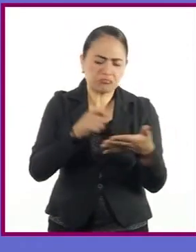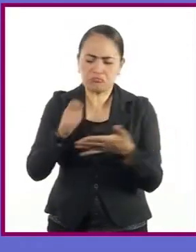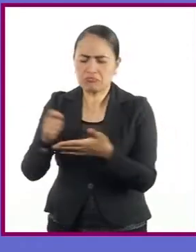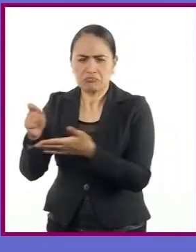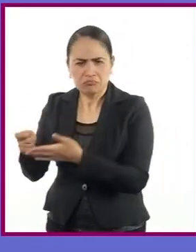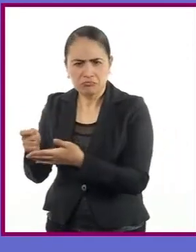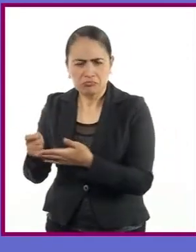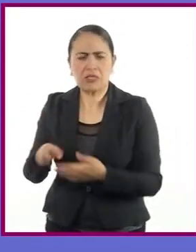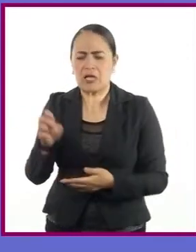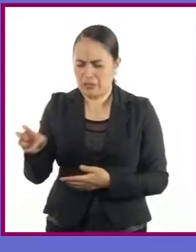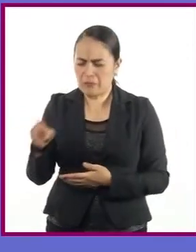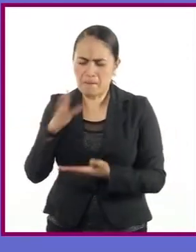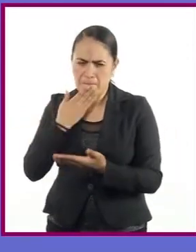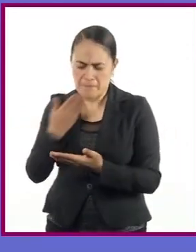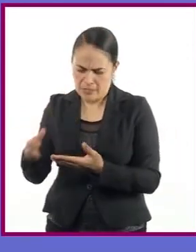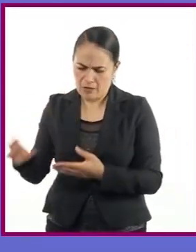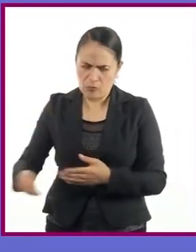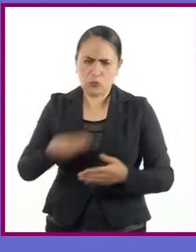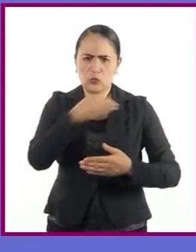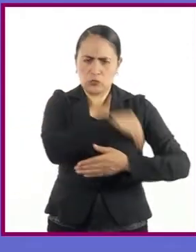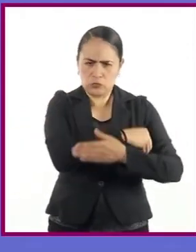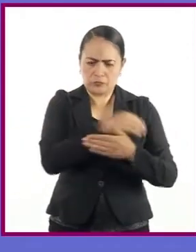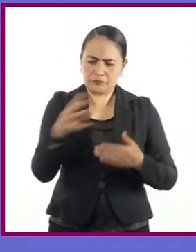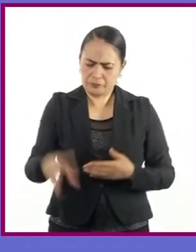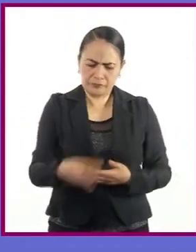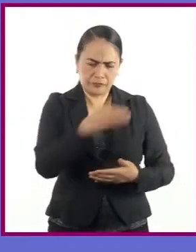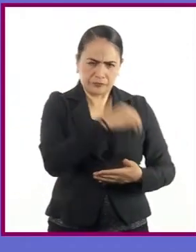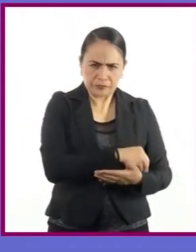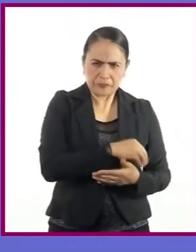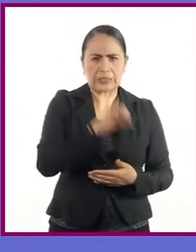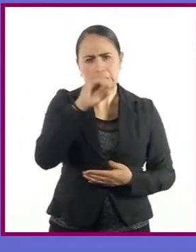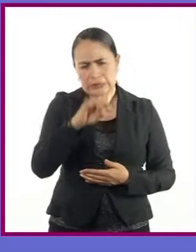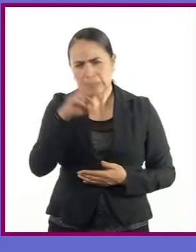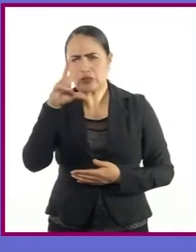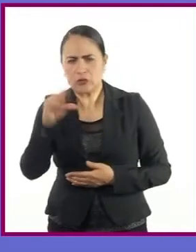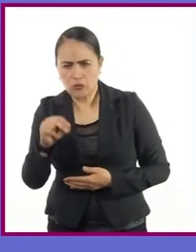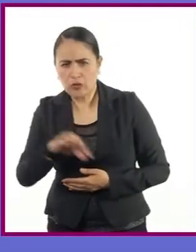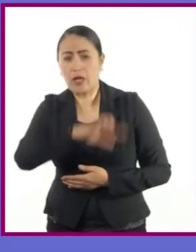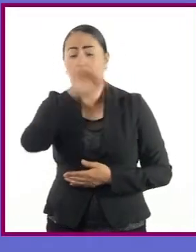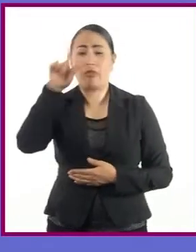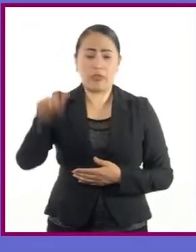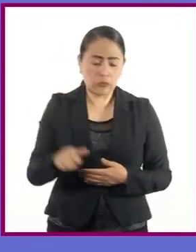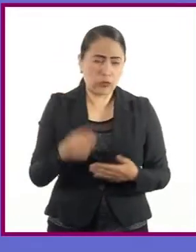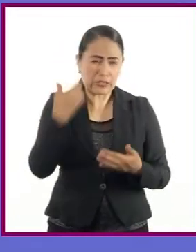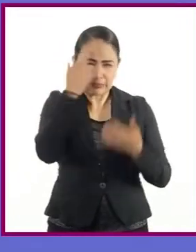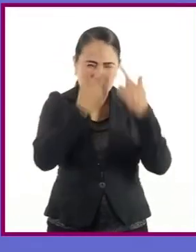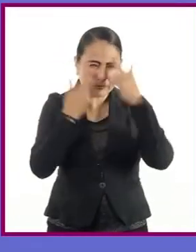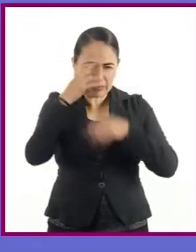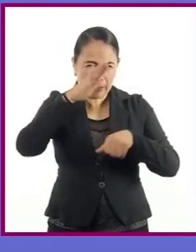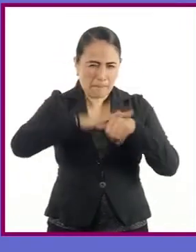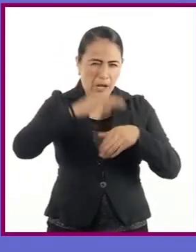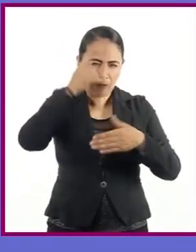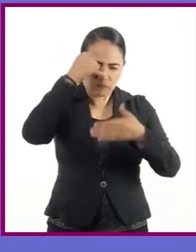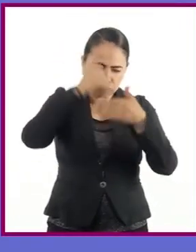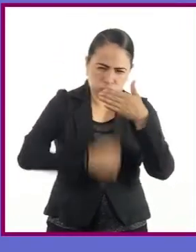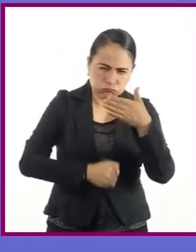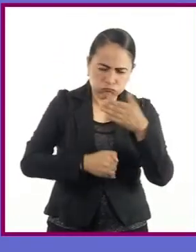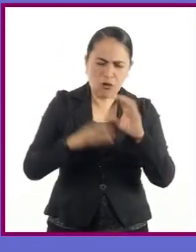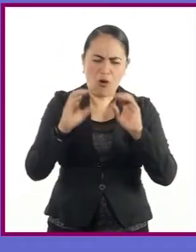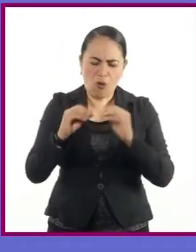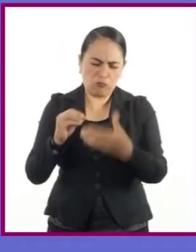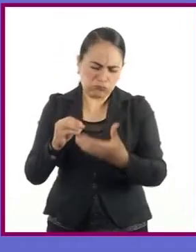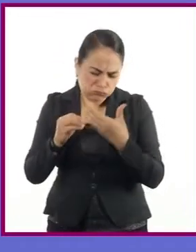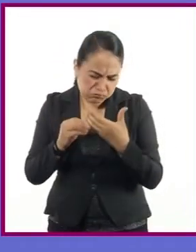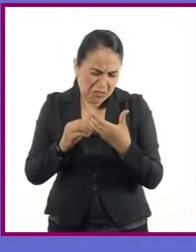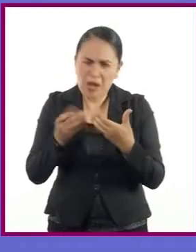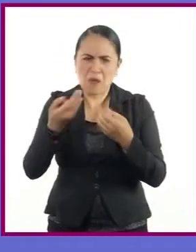Así sabremos si vale la pena llevarse el material de la estantería para revisarlo con mayor cuidado o si este no resulta